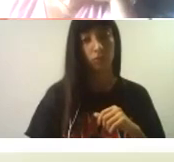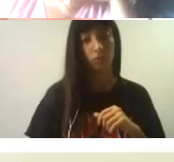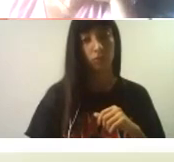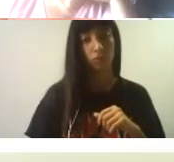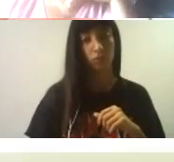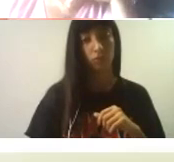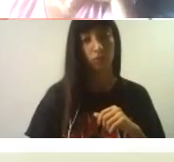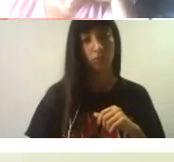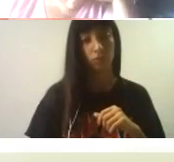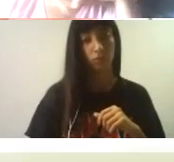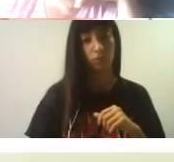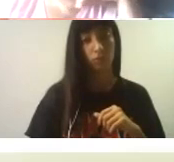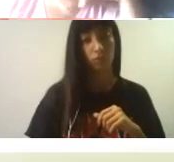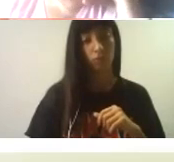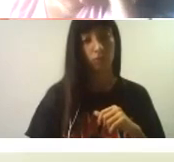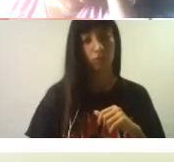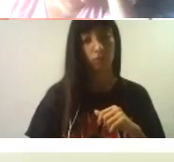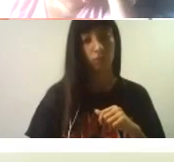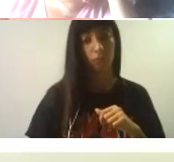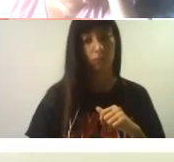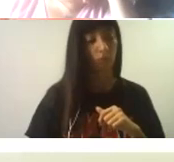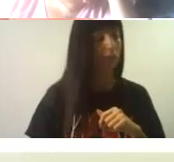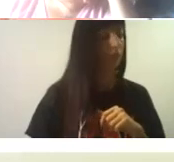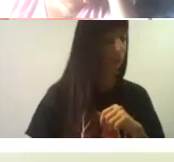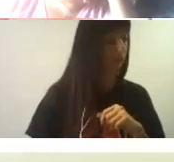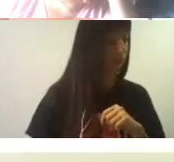de las nerviosas y el caso de las musculares.